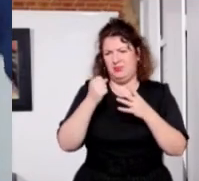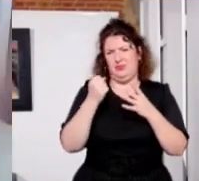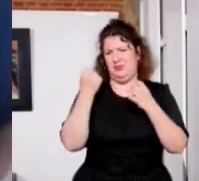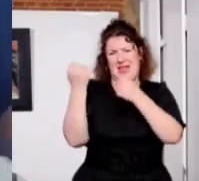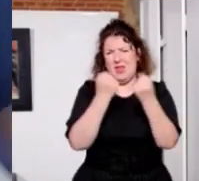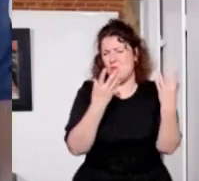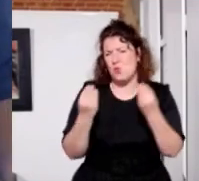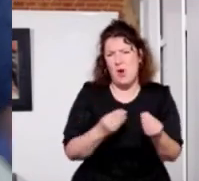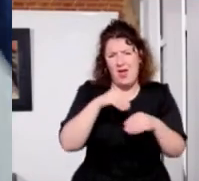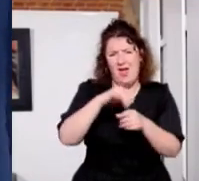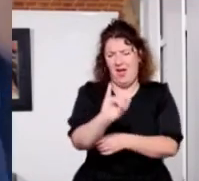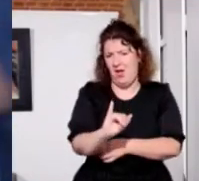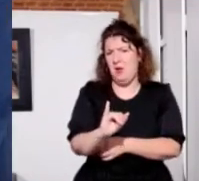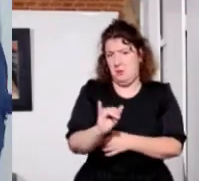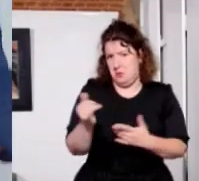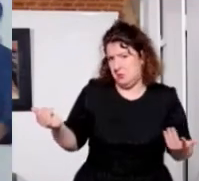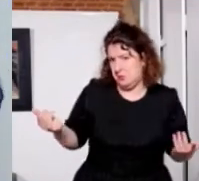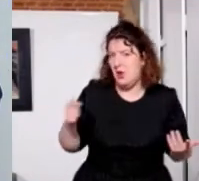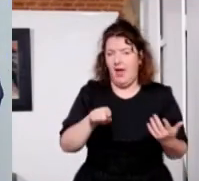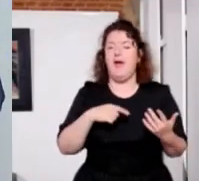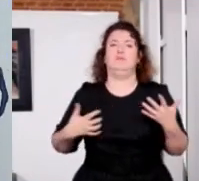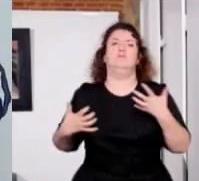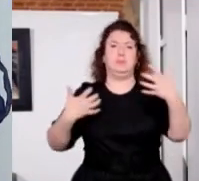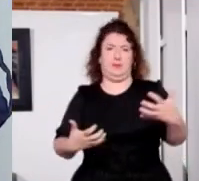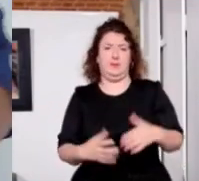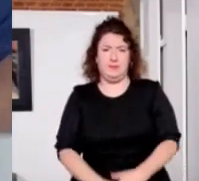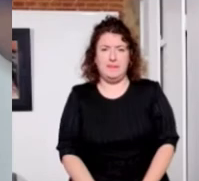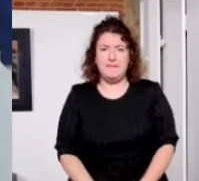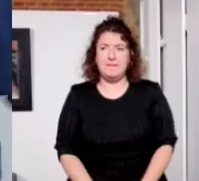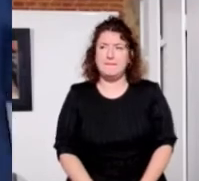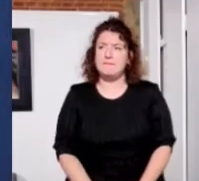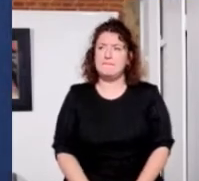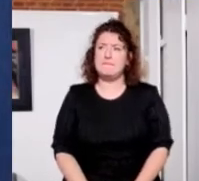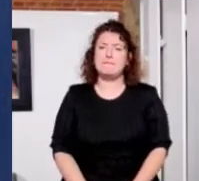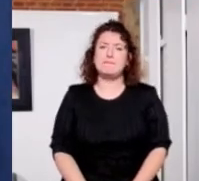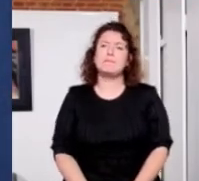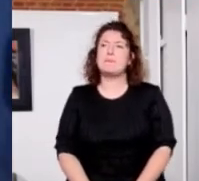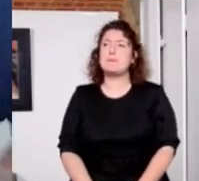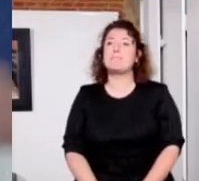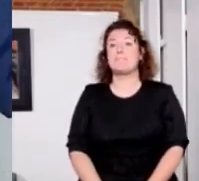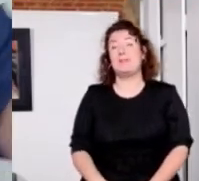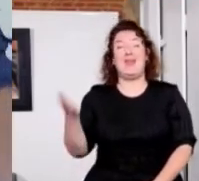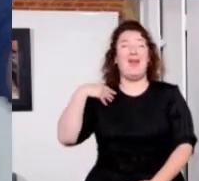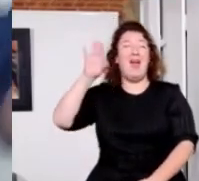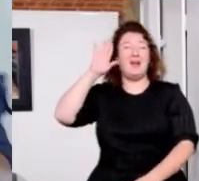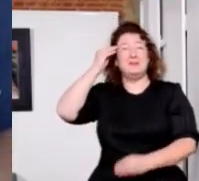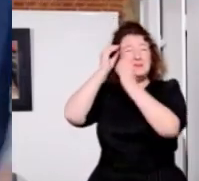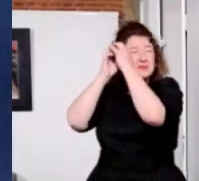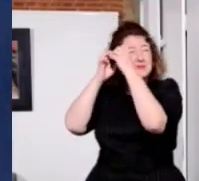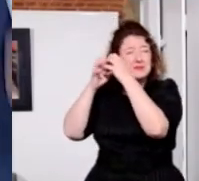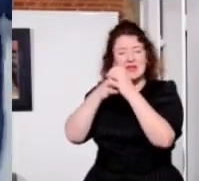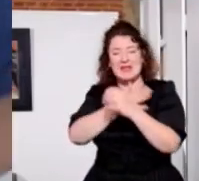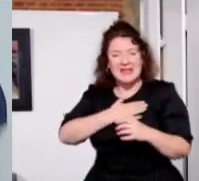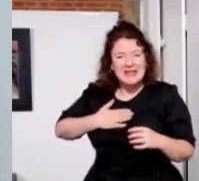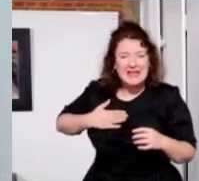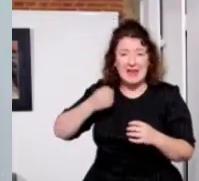hacen muy bien, pues vamos a referenciarlo ahí también. Todo esto es lo que plantearon papá y mamá cuando dijeron vamos a tener un hijo y